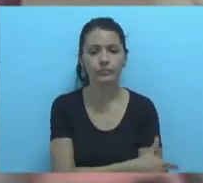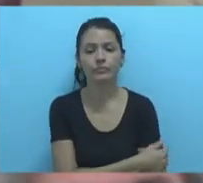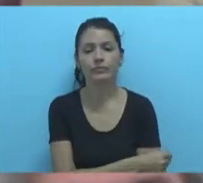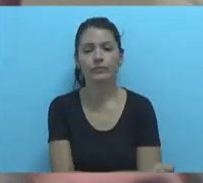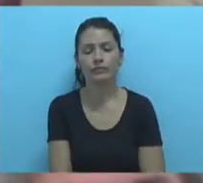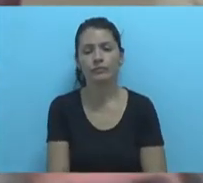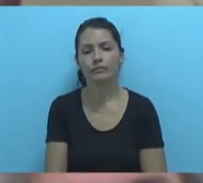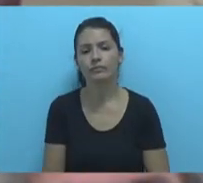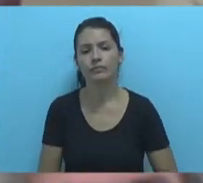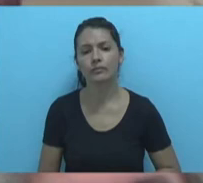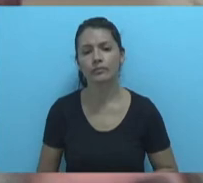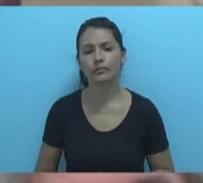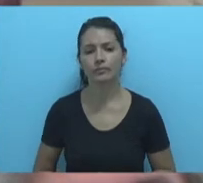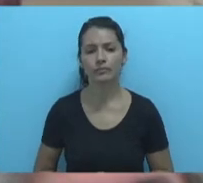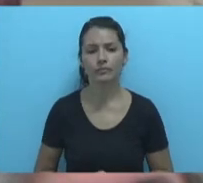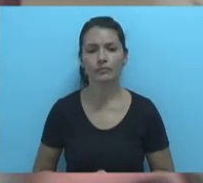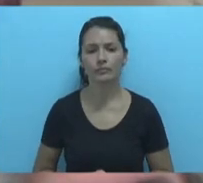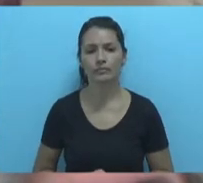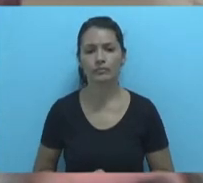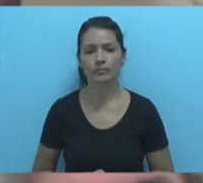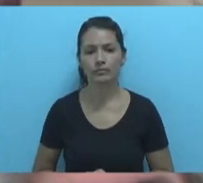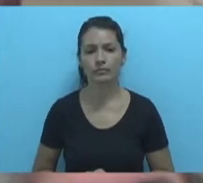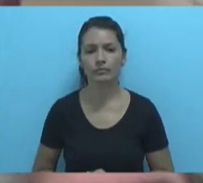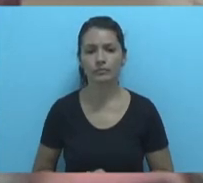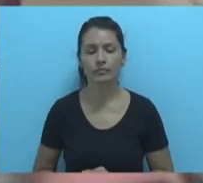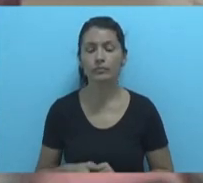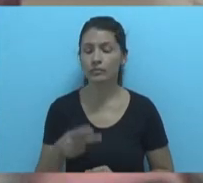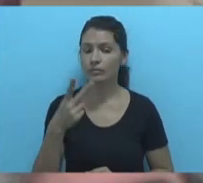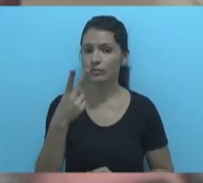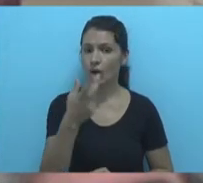valiente de los dos gobernadores,